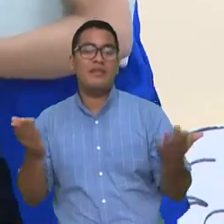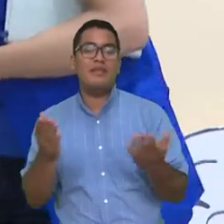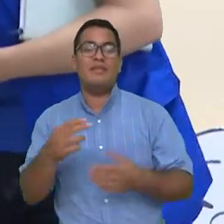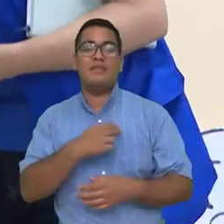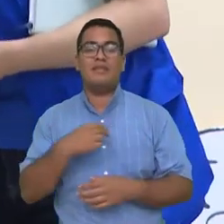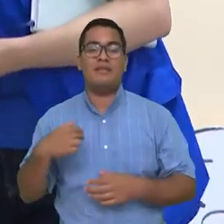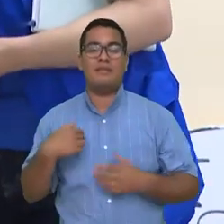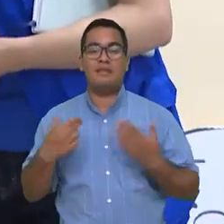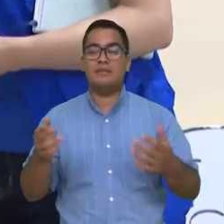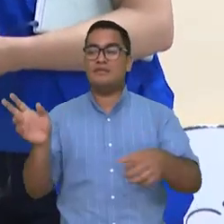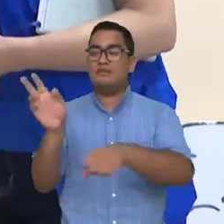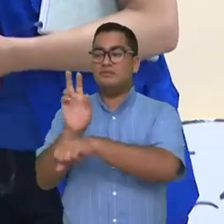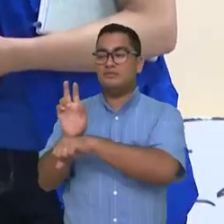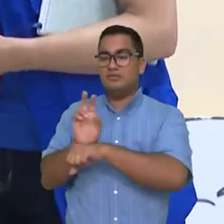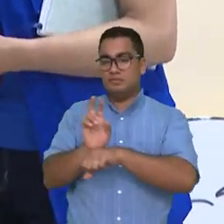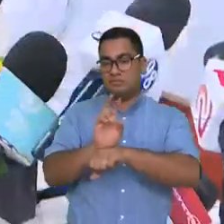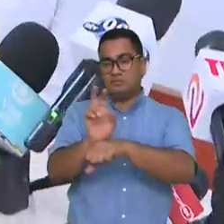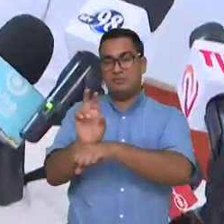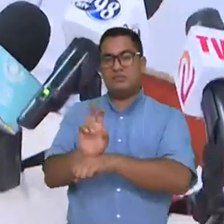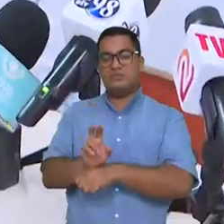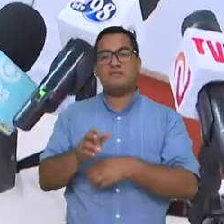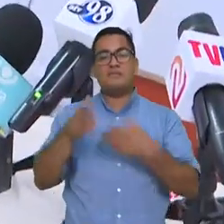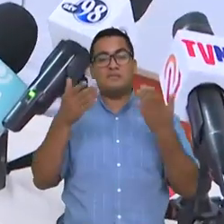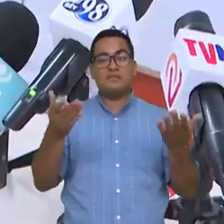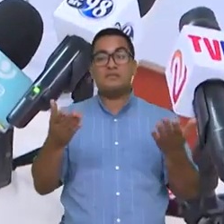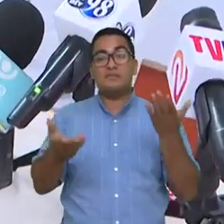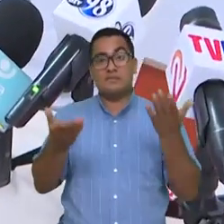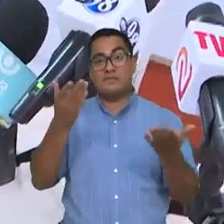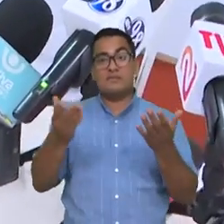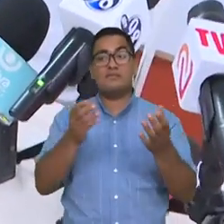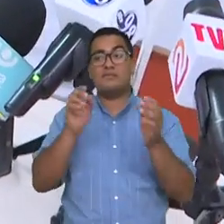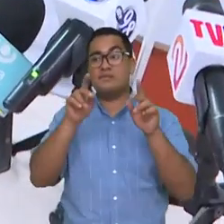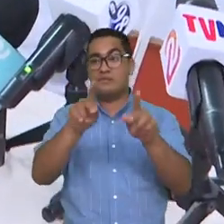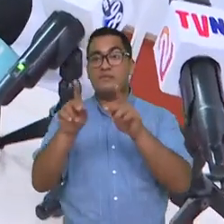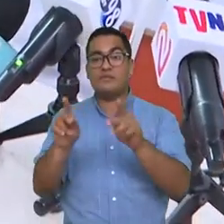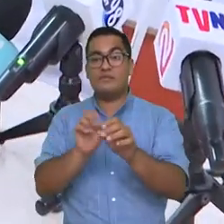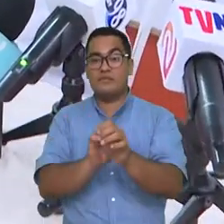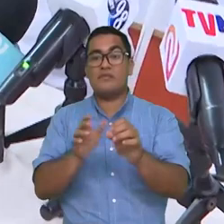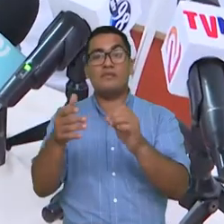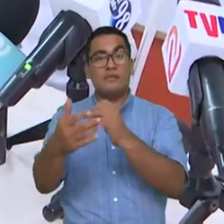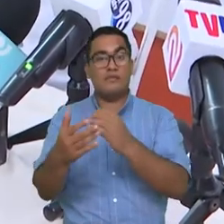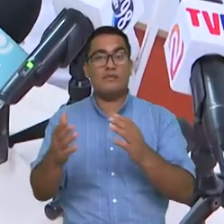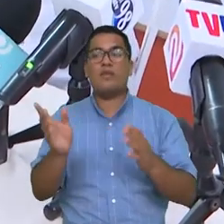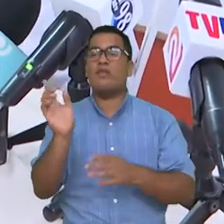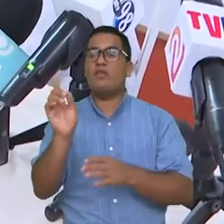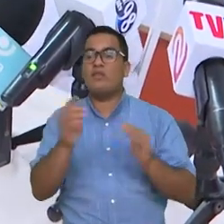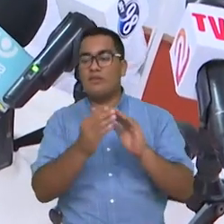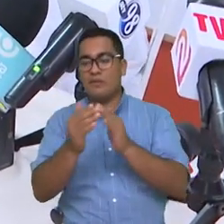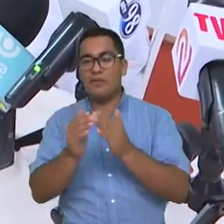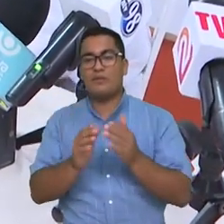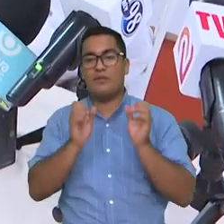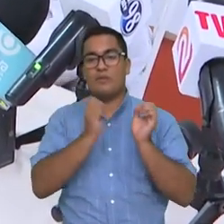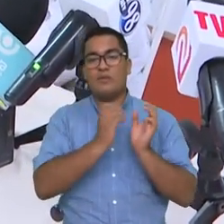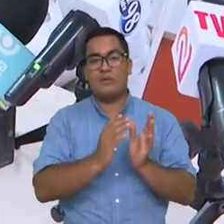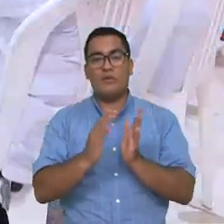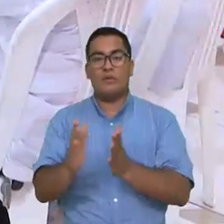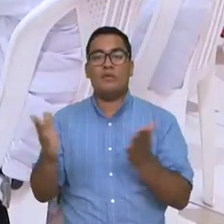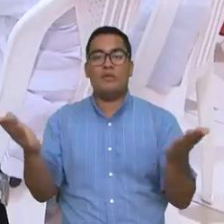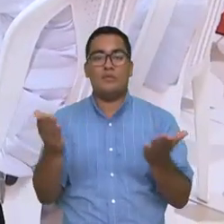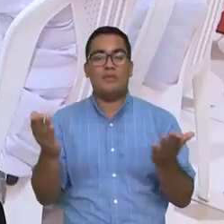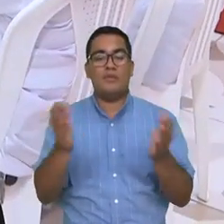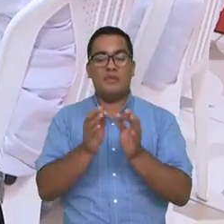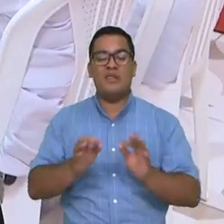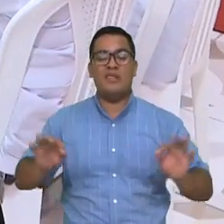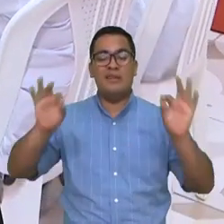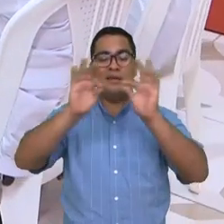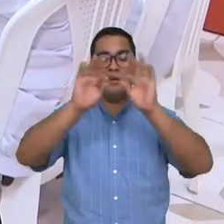desarrollo de la vigilancia epidemiológica para la captación de posibles casos desde la comunidad organizada a través de la